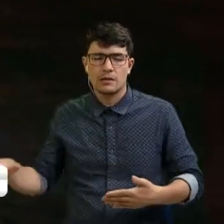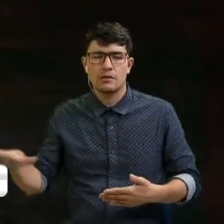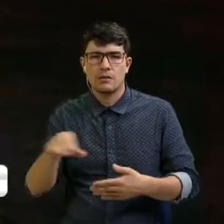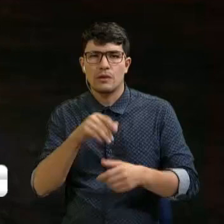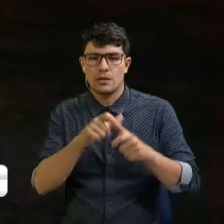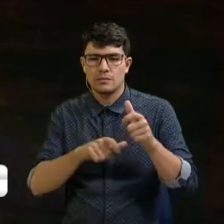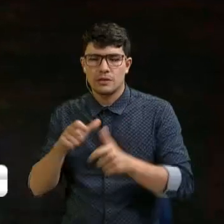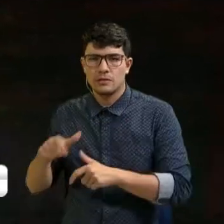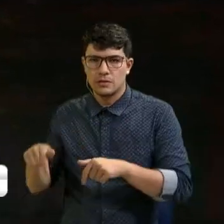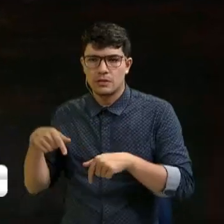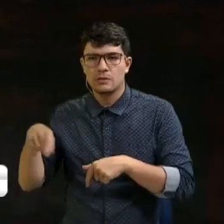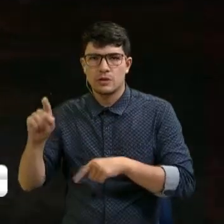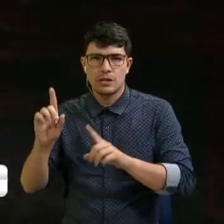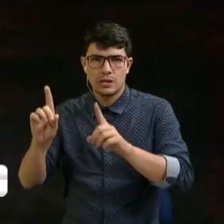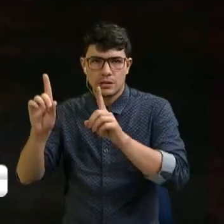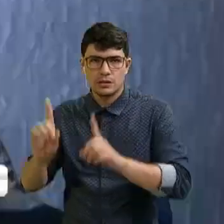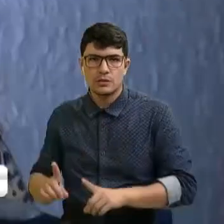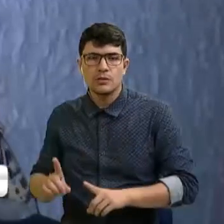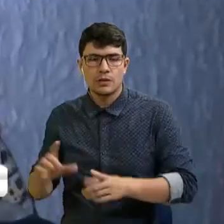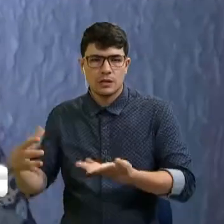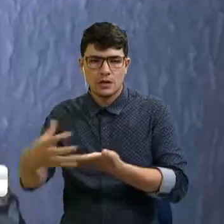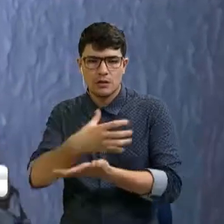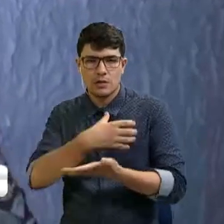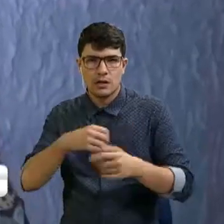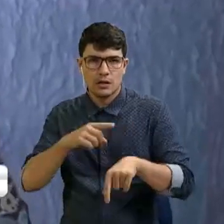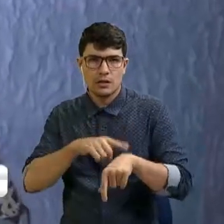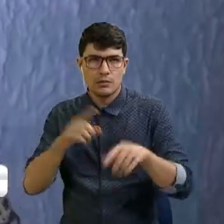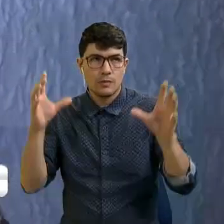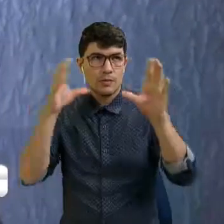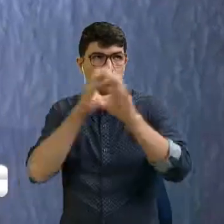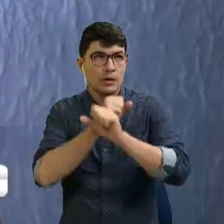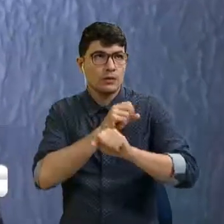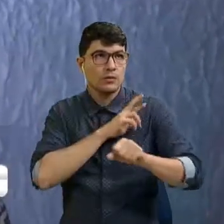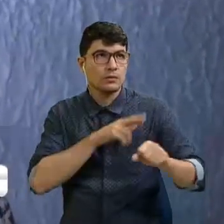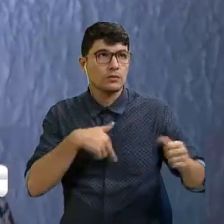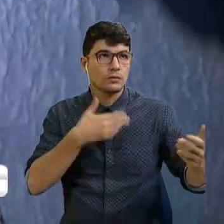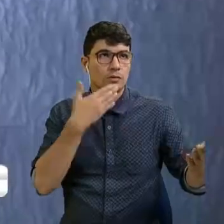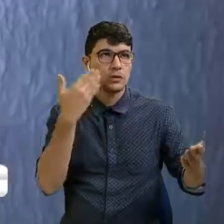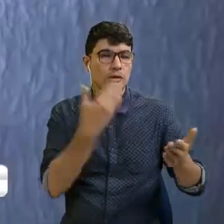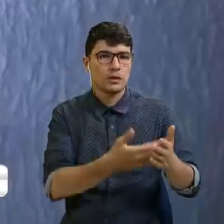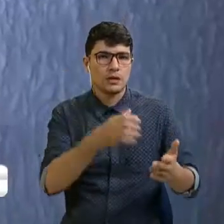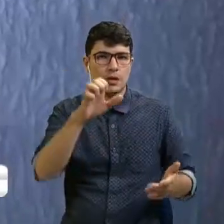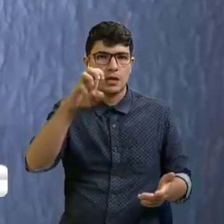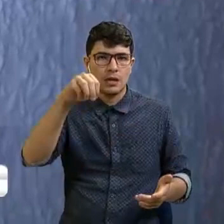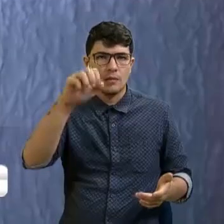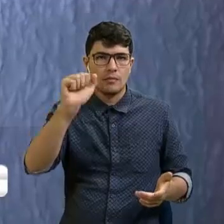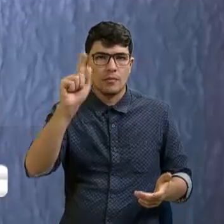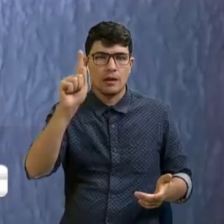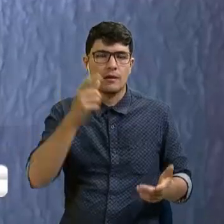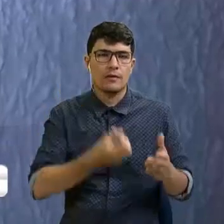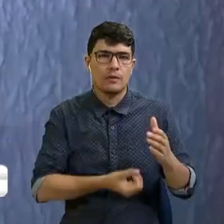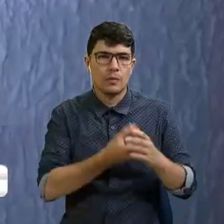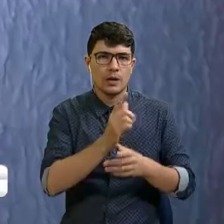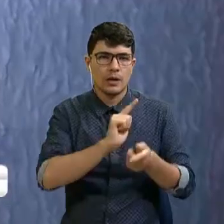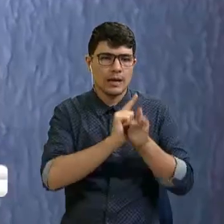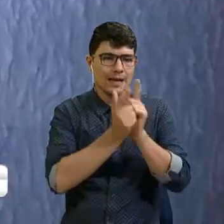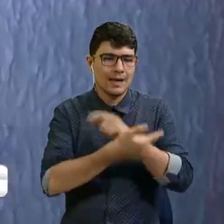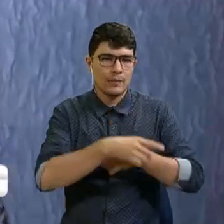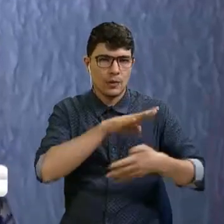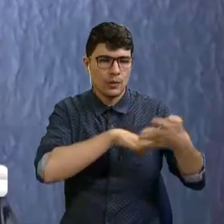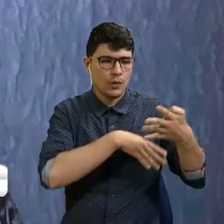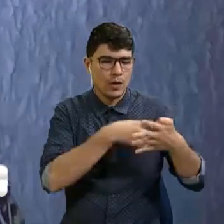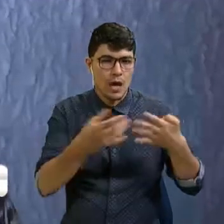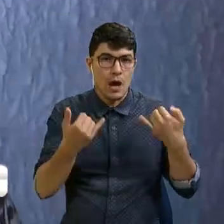que tomaron esa decisión y estamos muy agradecidos con la emaf por este nuevo cambio de horario de verdad hacía